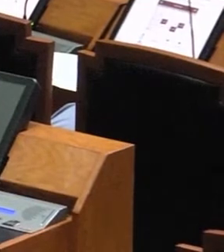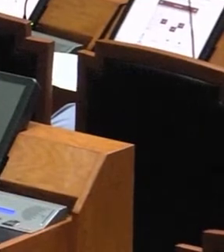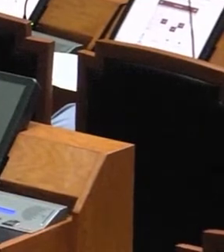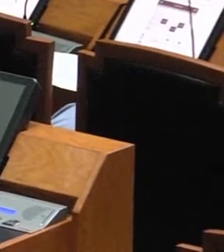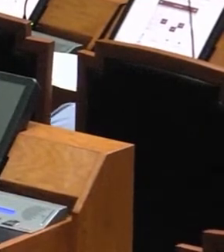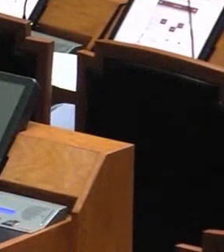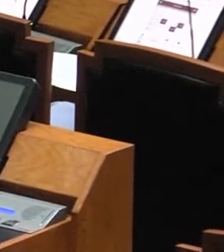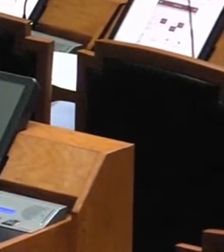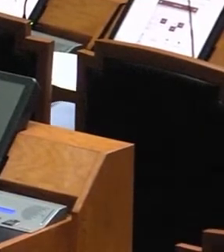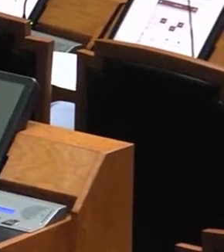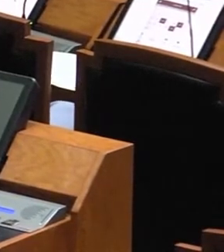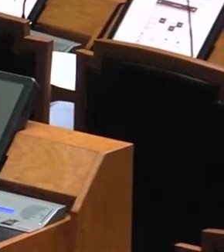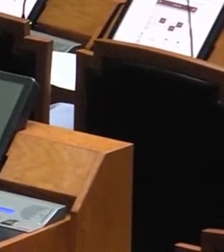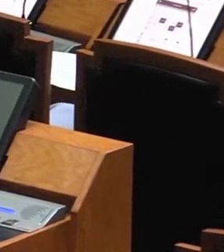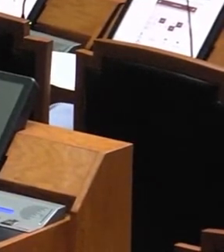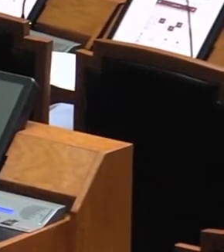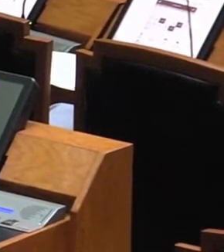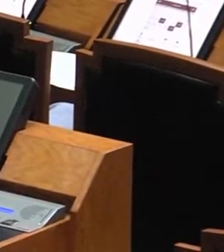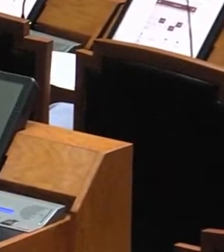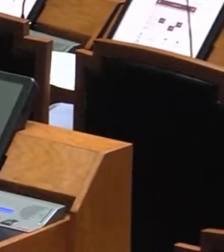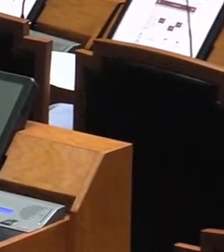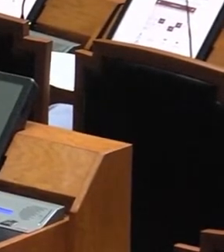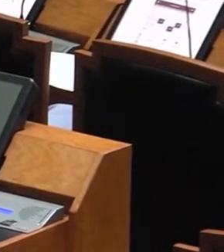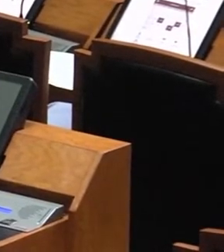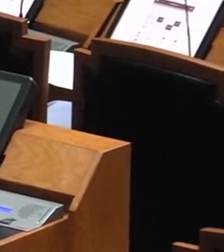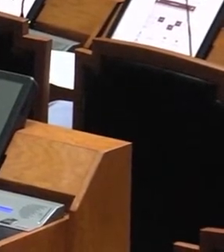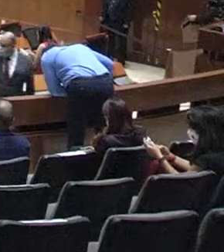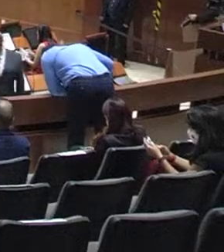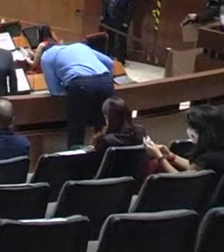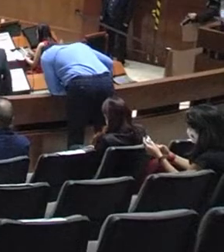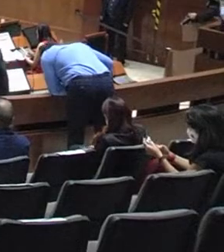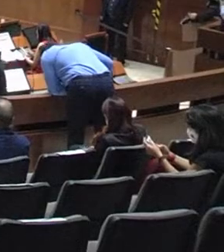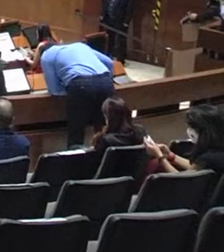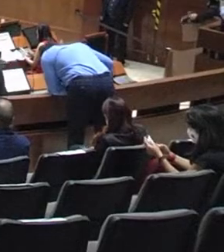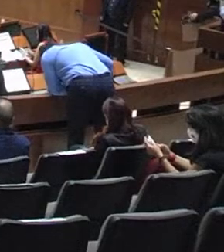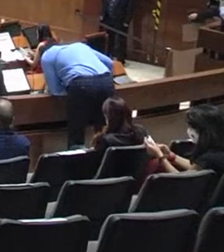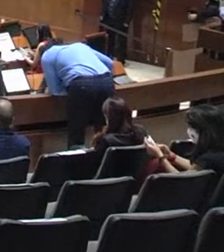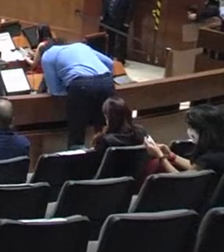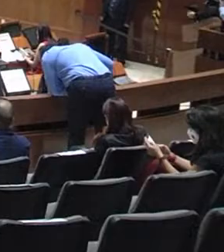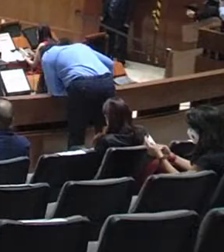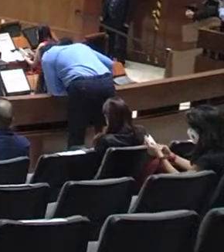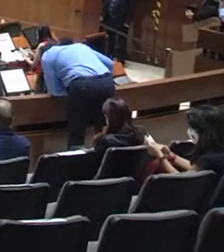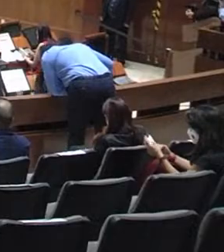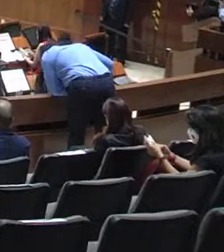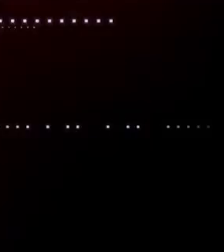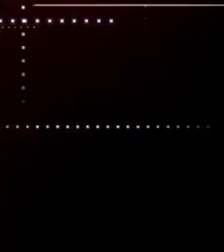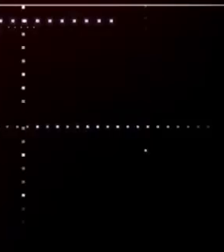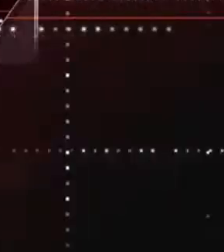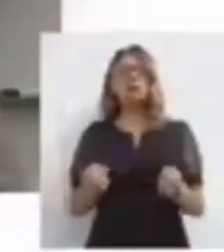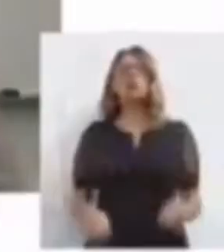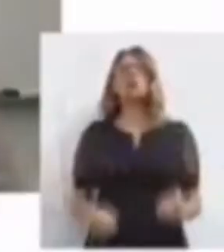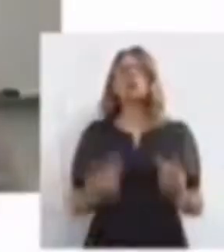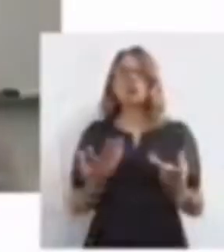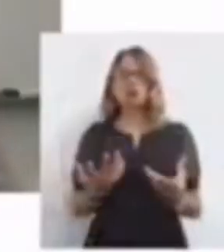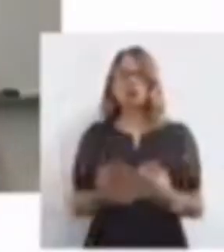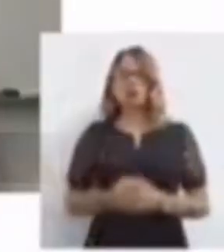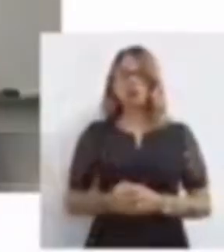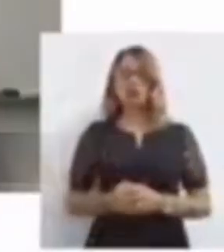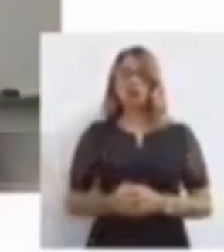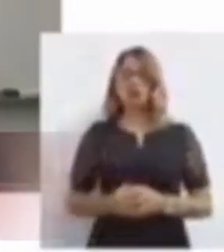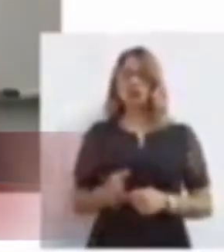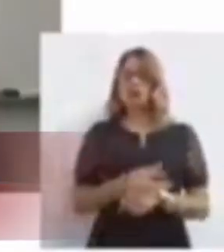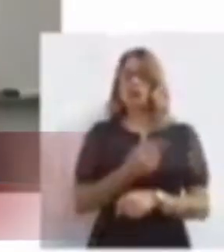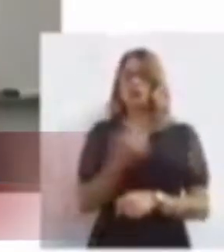y Hagamos. Sin embargo, será repartido entre todos. Diego Hernández, representante de Hagamos, suscribió esta aclaración. Desde Hagamos